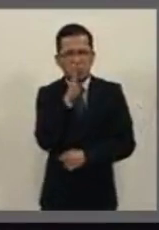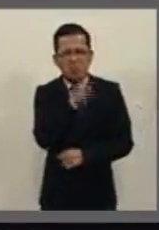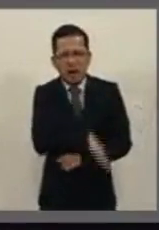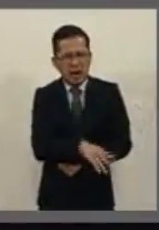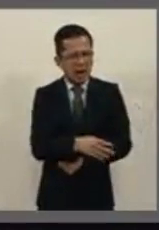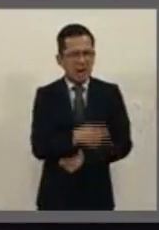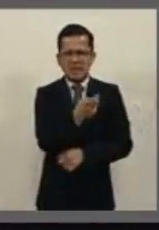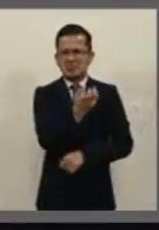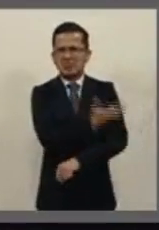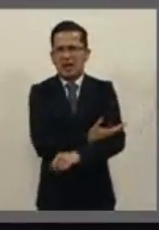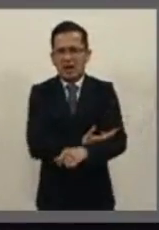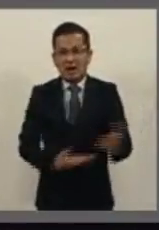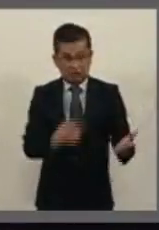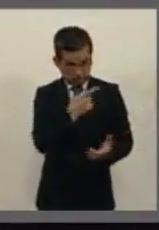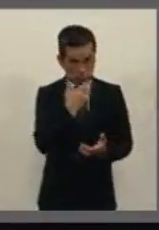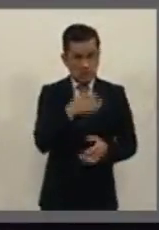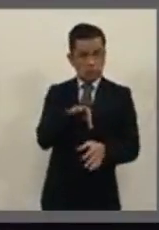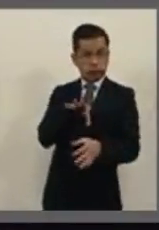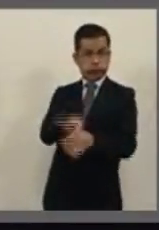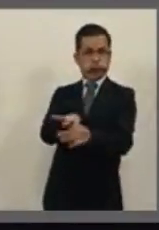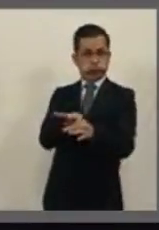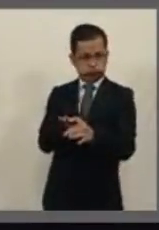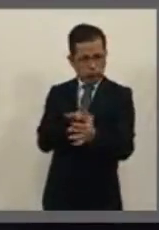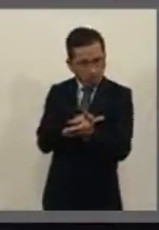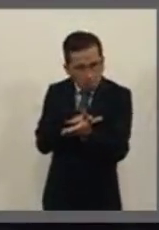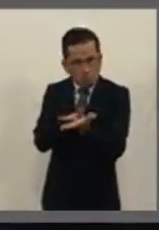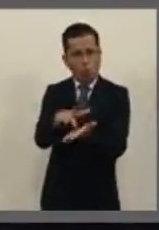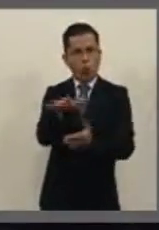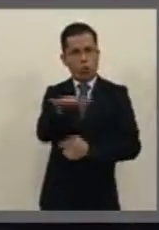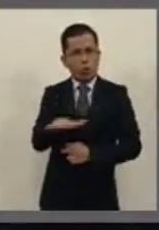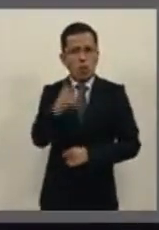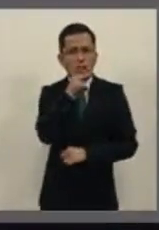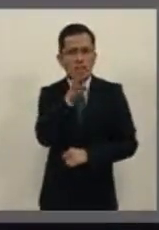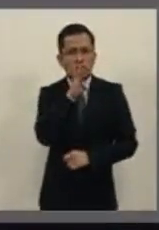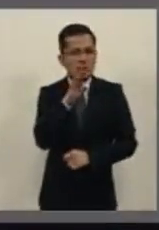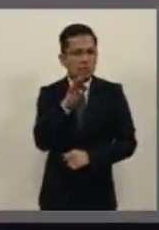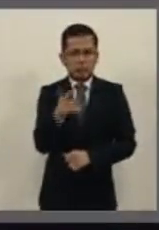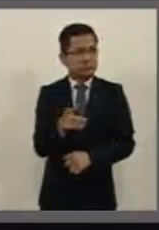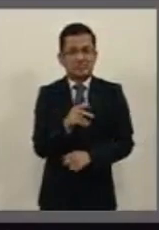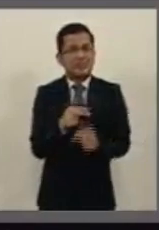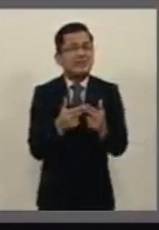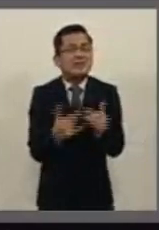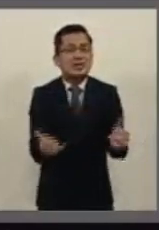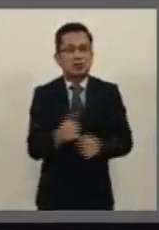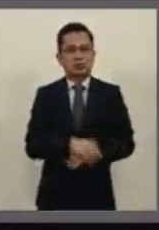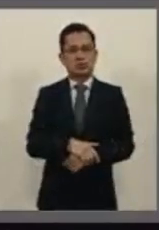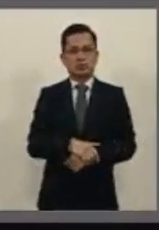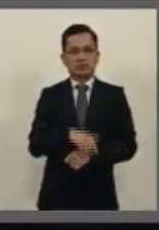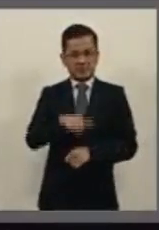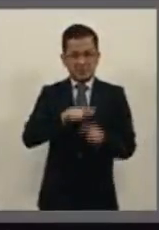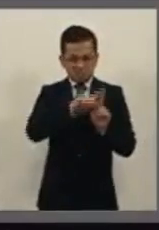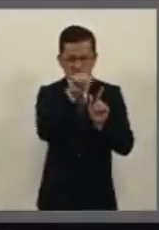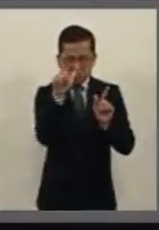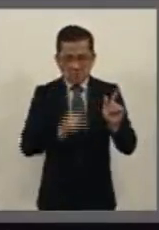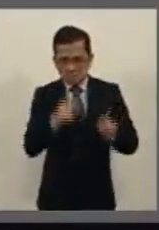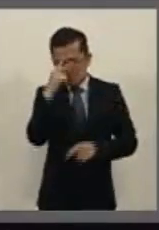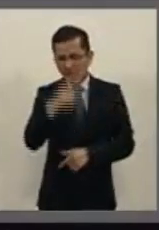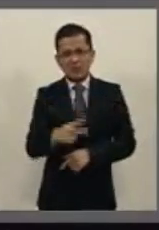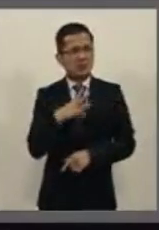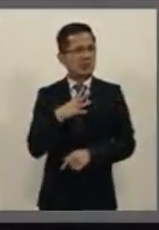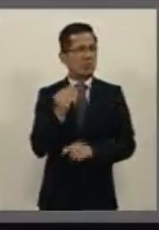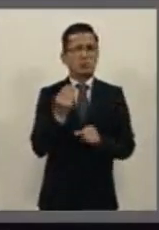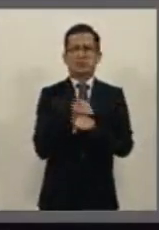habido ni la mínima solidaridad con los padres y las madres de las normalistas. El país está bañado en sangre. Somos